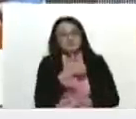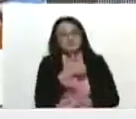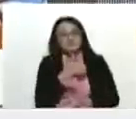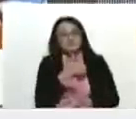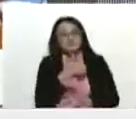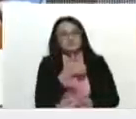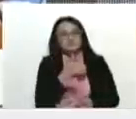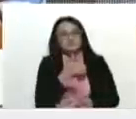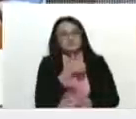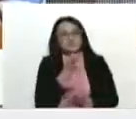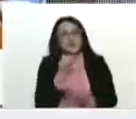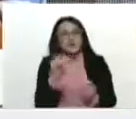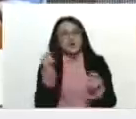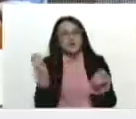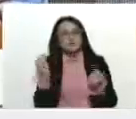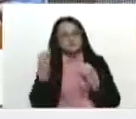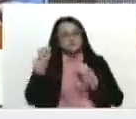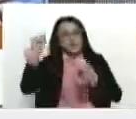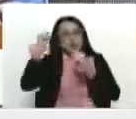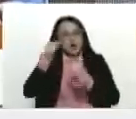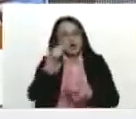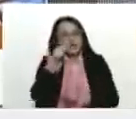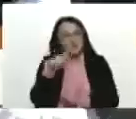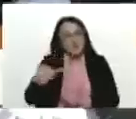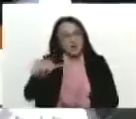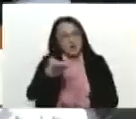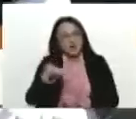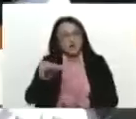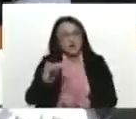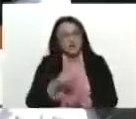extraordinaria Gloria al Bravo pueblo